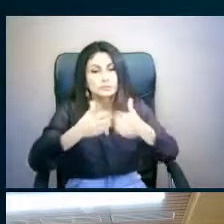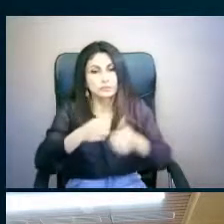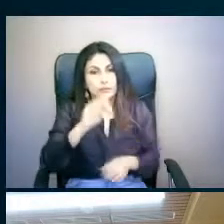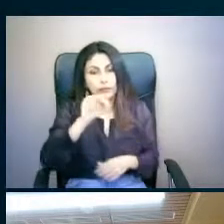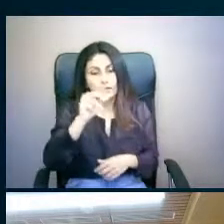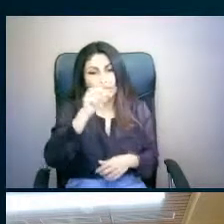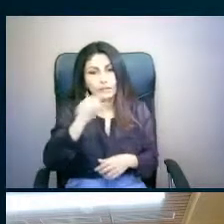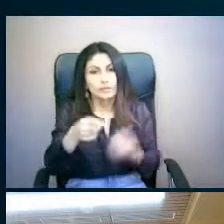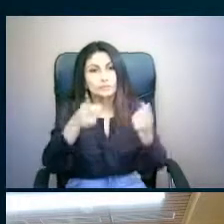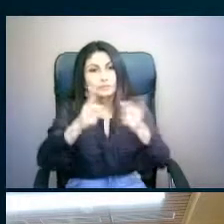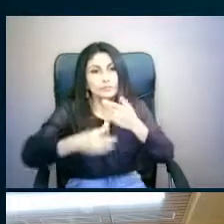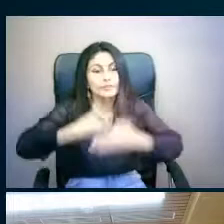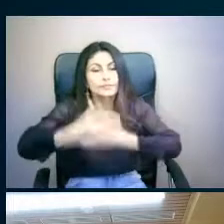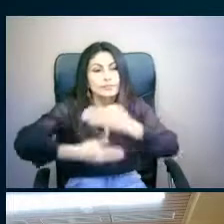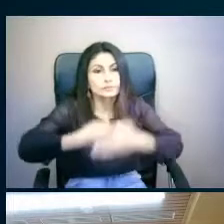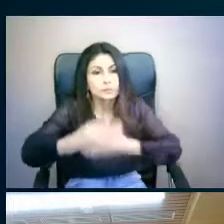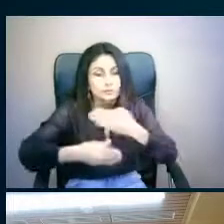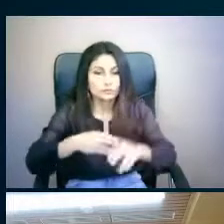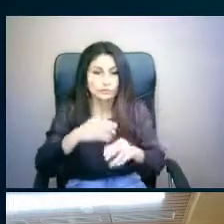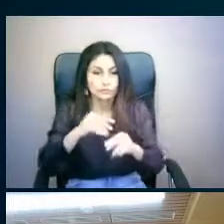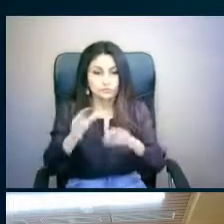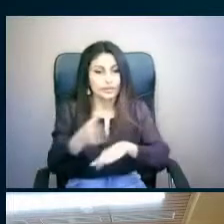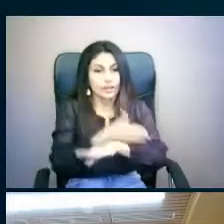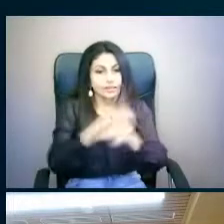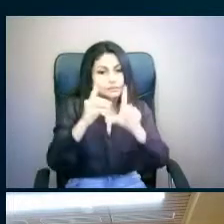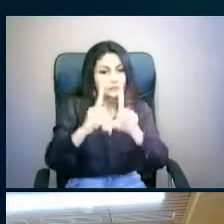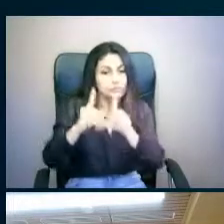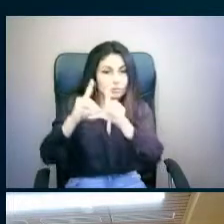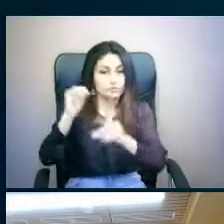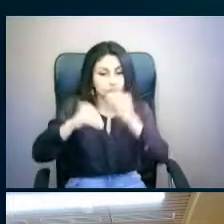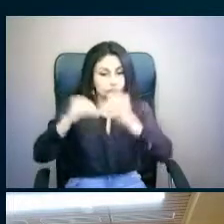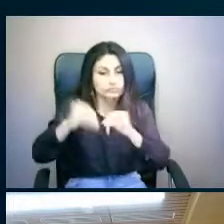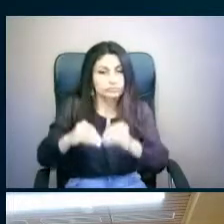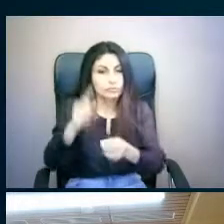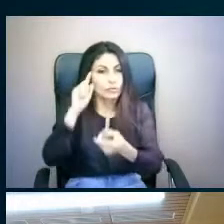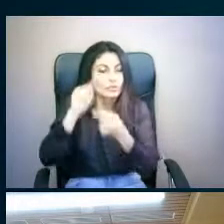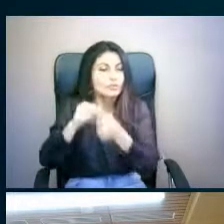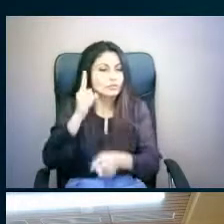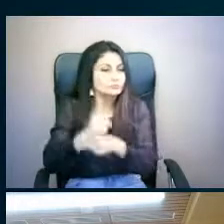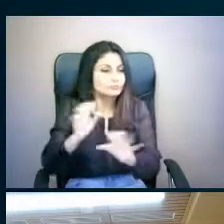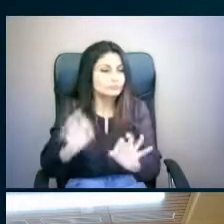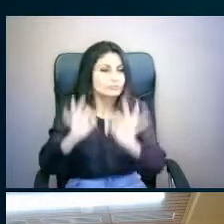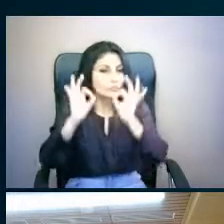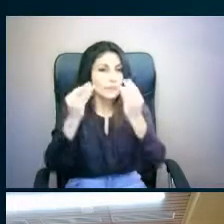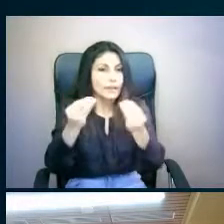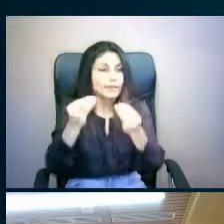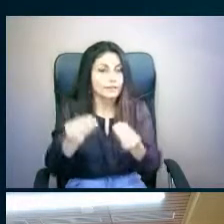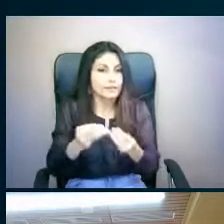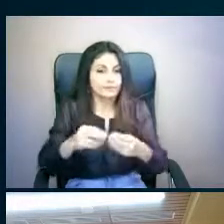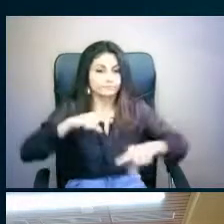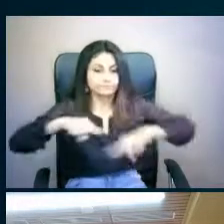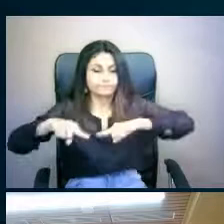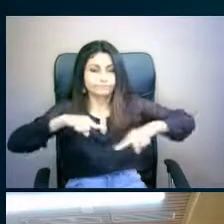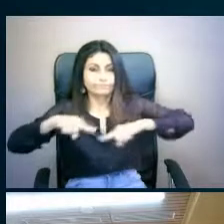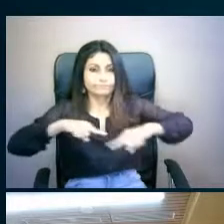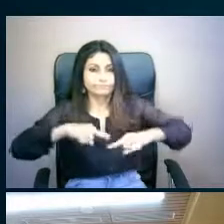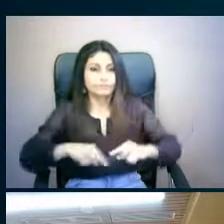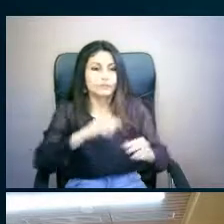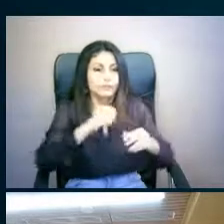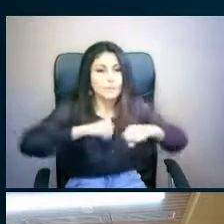desarrollo confeccionado en el diplomado ha sido clave para el funcionamiento óptimo de la gerencia de